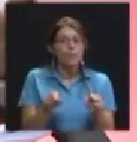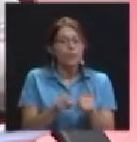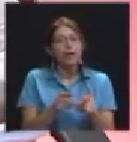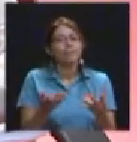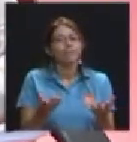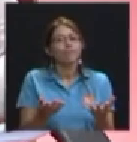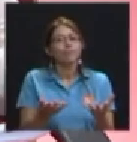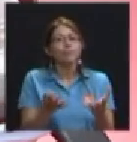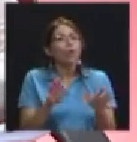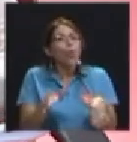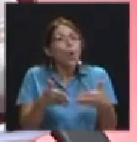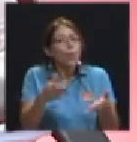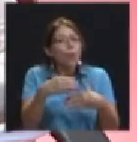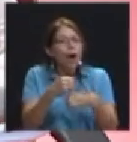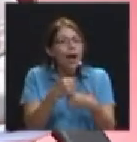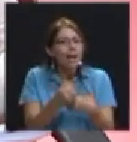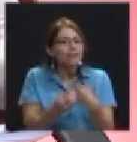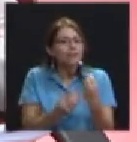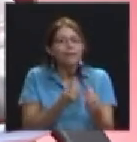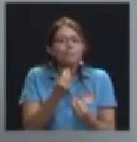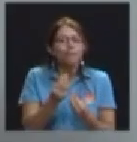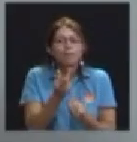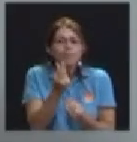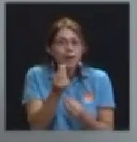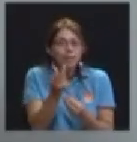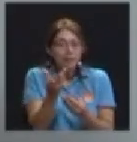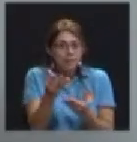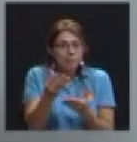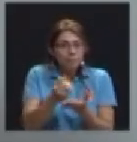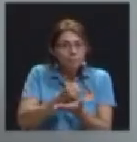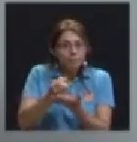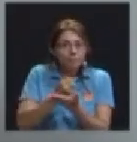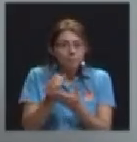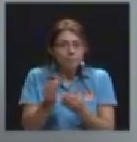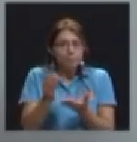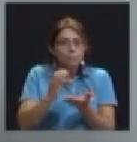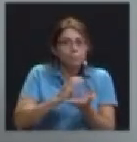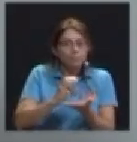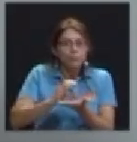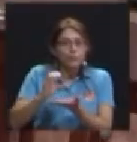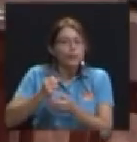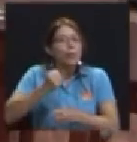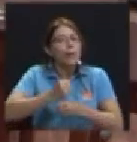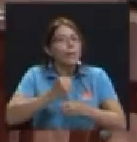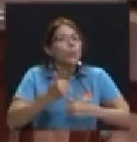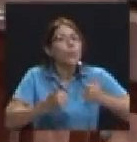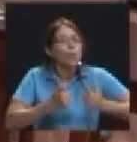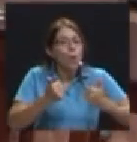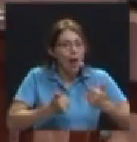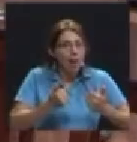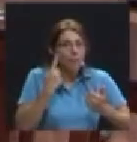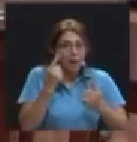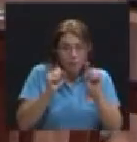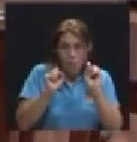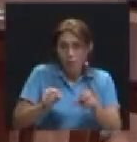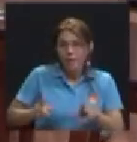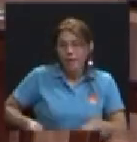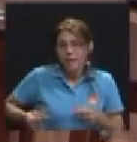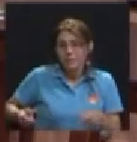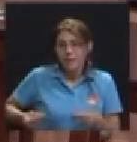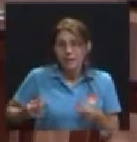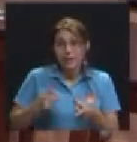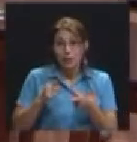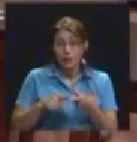cuáles son las fuentes de ingreso que usan para financiar ese gasto, ¿verdad? Entonces, la encuesta nos permite tener, digamos, para